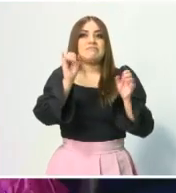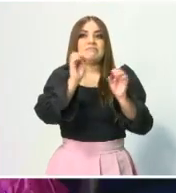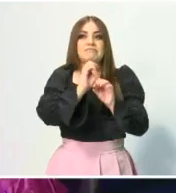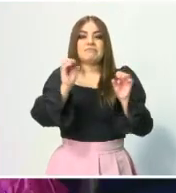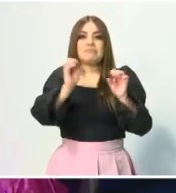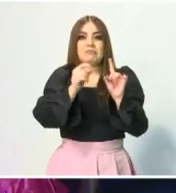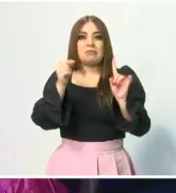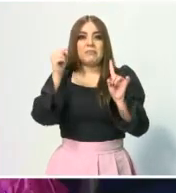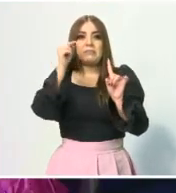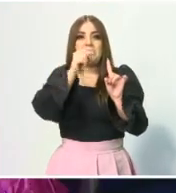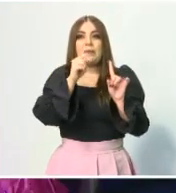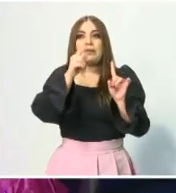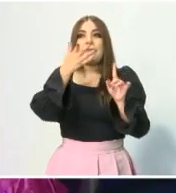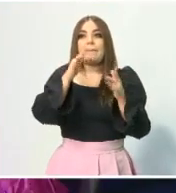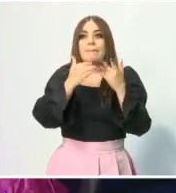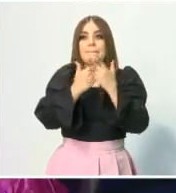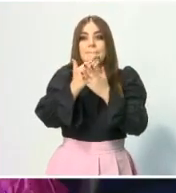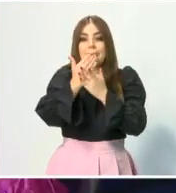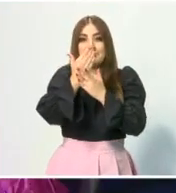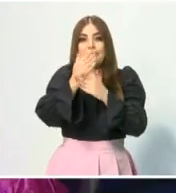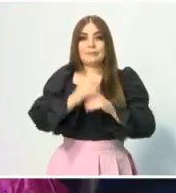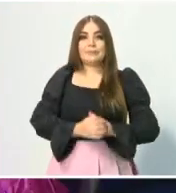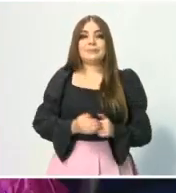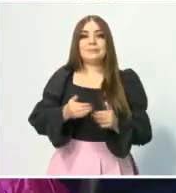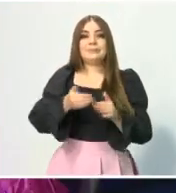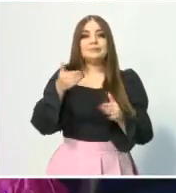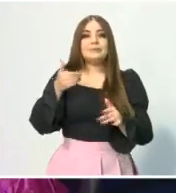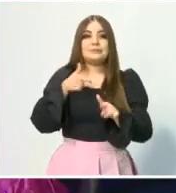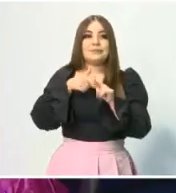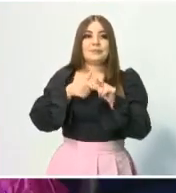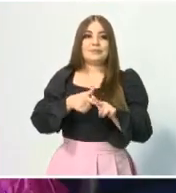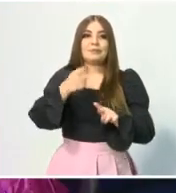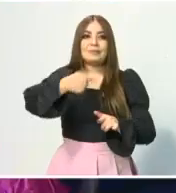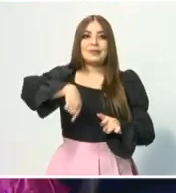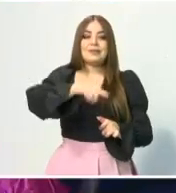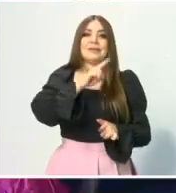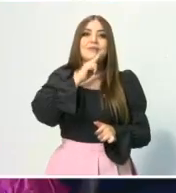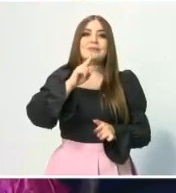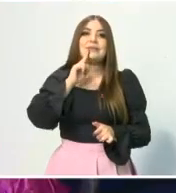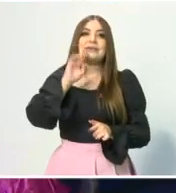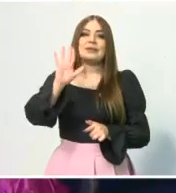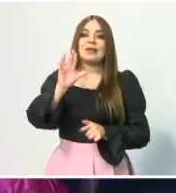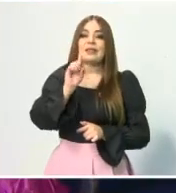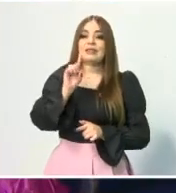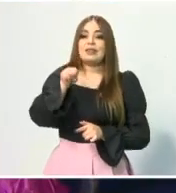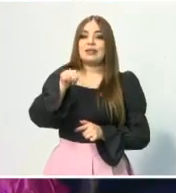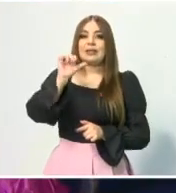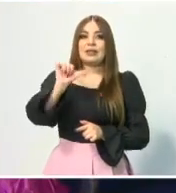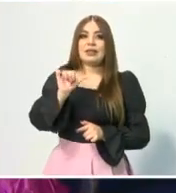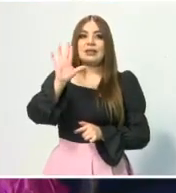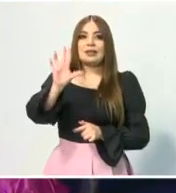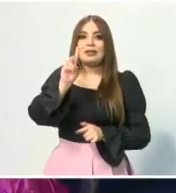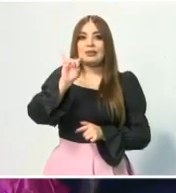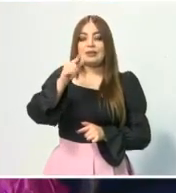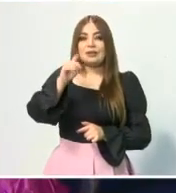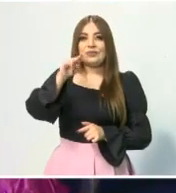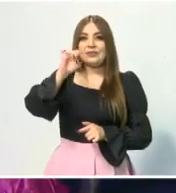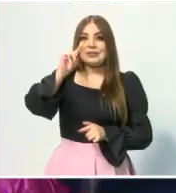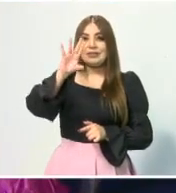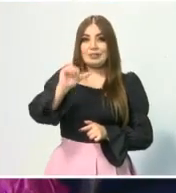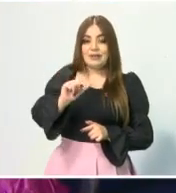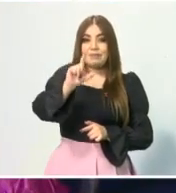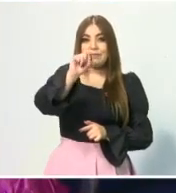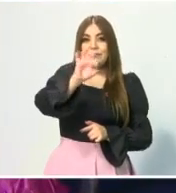para mañana por la mañana. Antes de continuar con el reporte, en DNA Diagnóstica, 20%